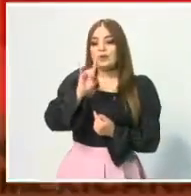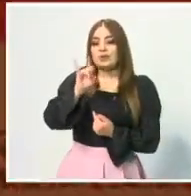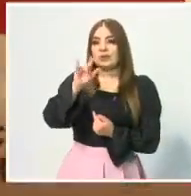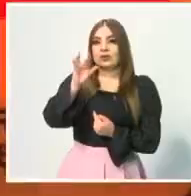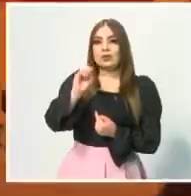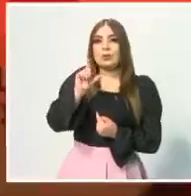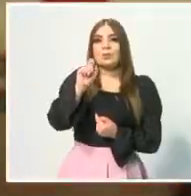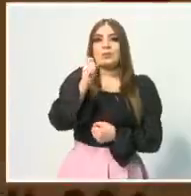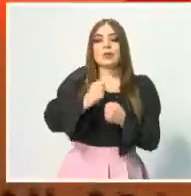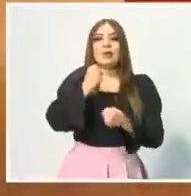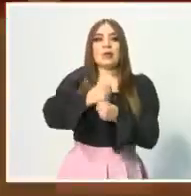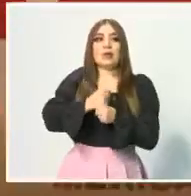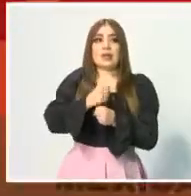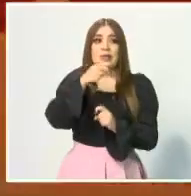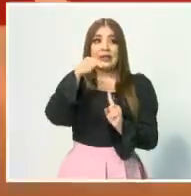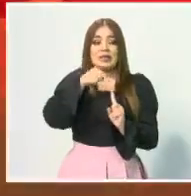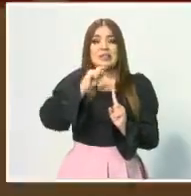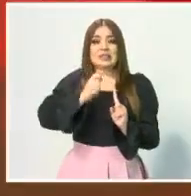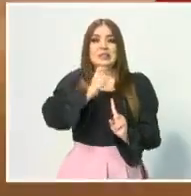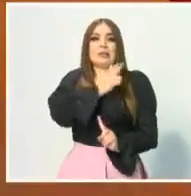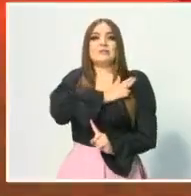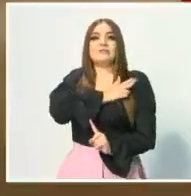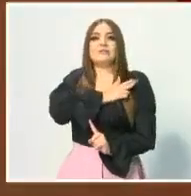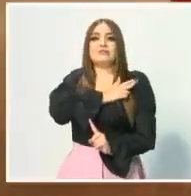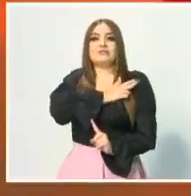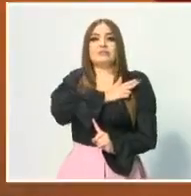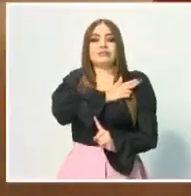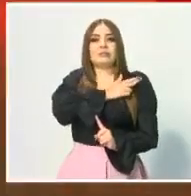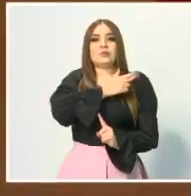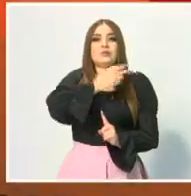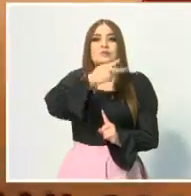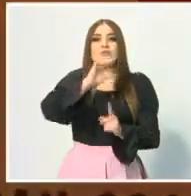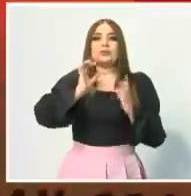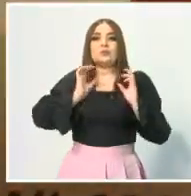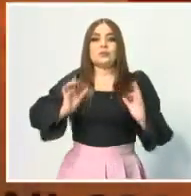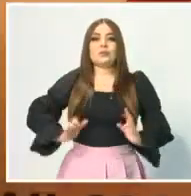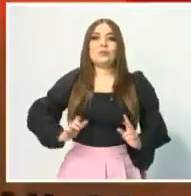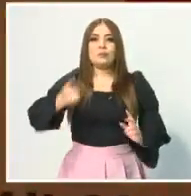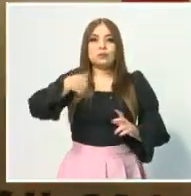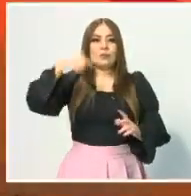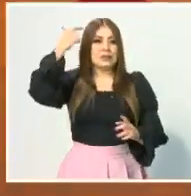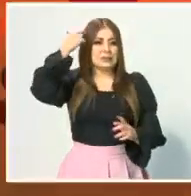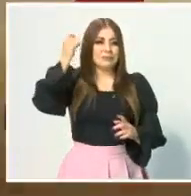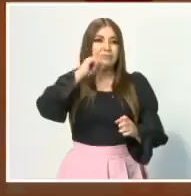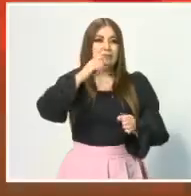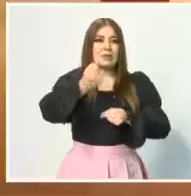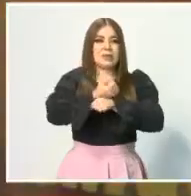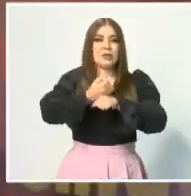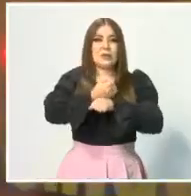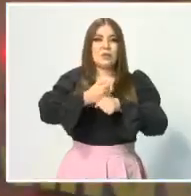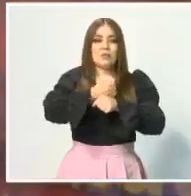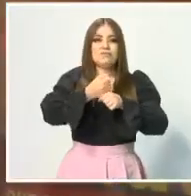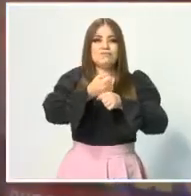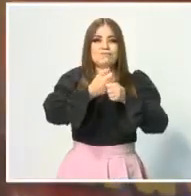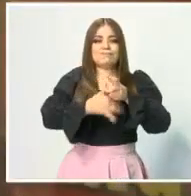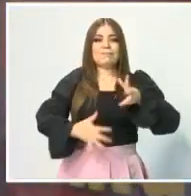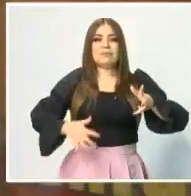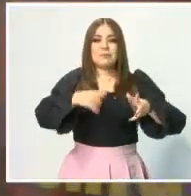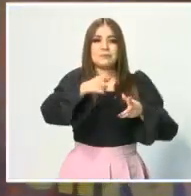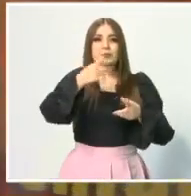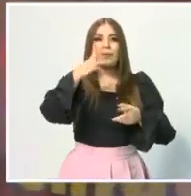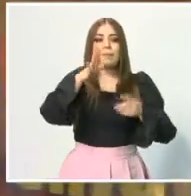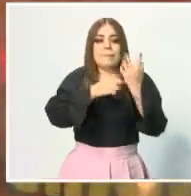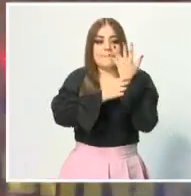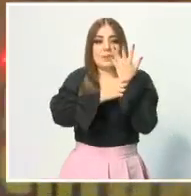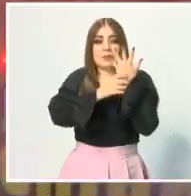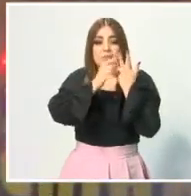El afectado tenía golpes en diversas partes del cuerpo y una herida sangrante en la cabeza, además de cortes en la mano producidas por un